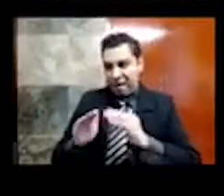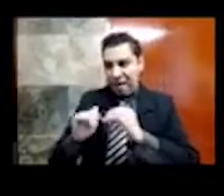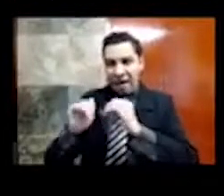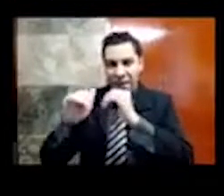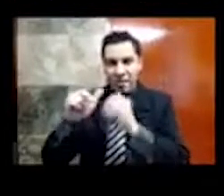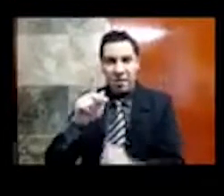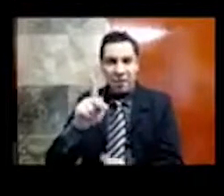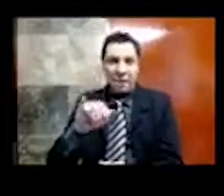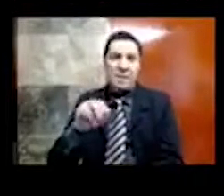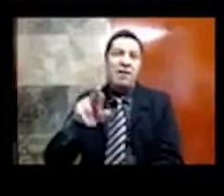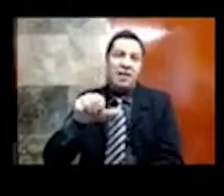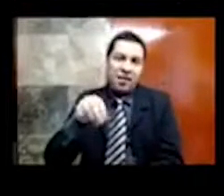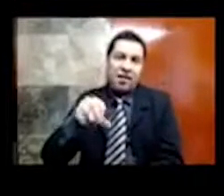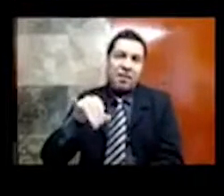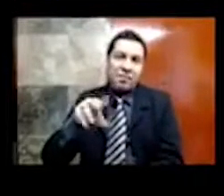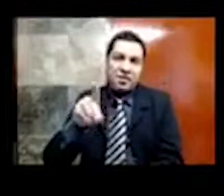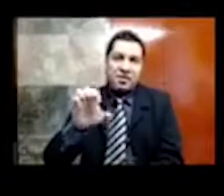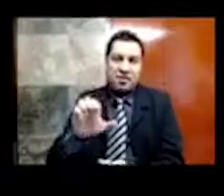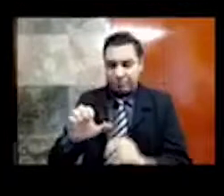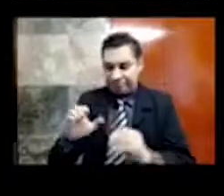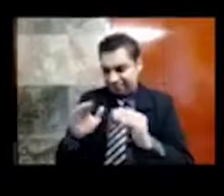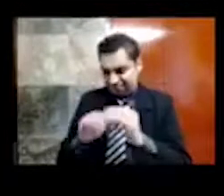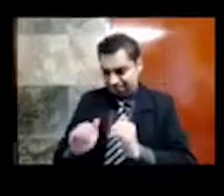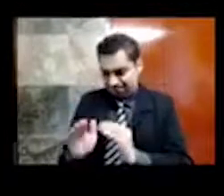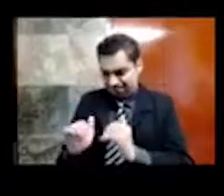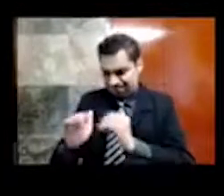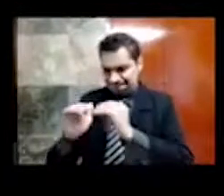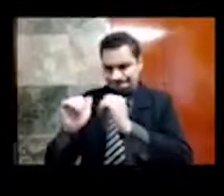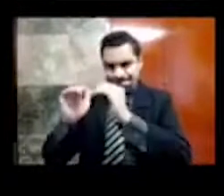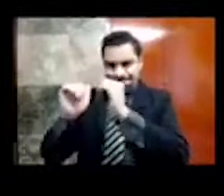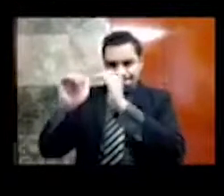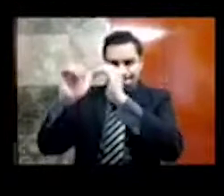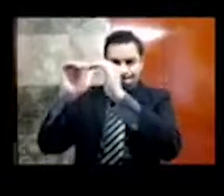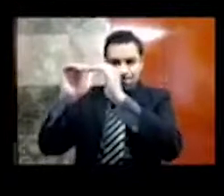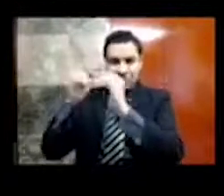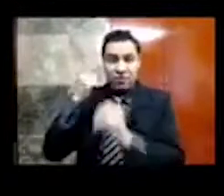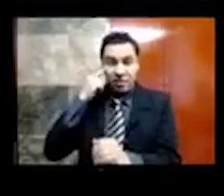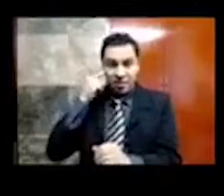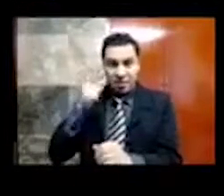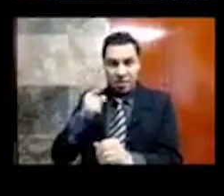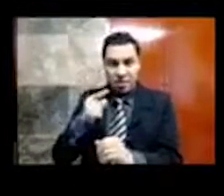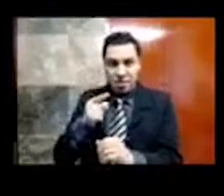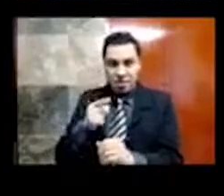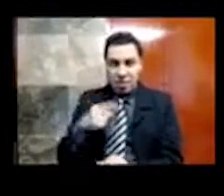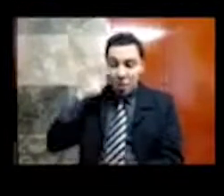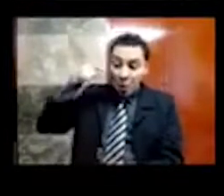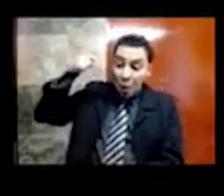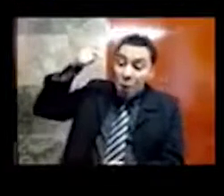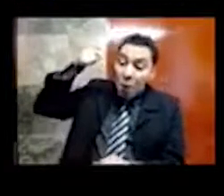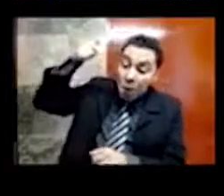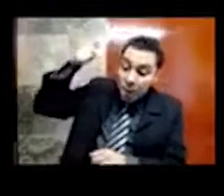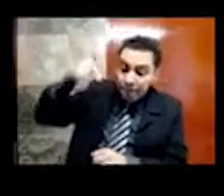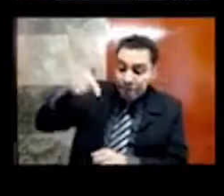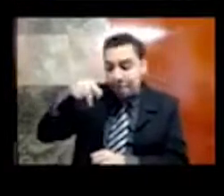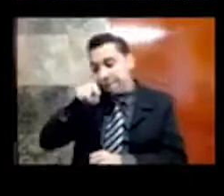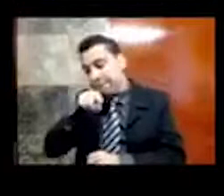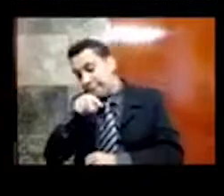una pirámide. Pero vista desde el aire, ahí está, sí, ahí está. Ahí se ve hasta medio cuadradita. Y